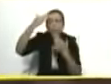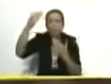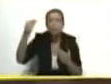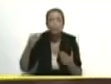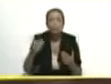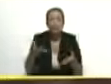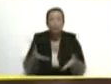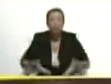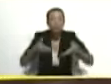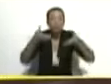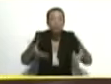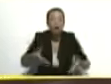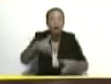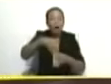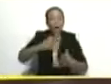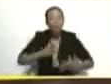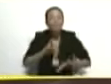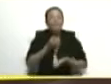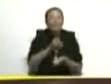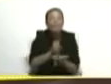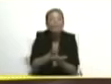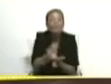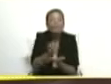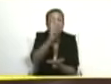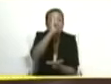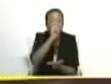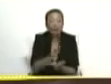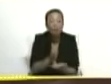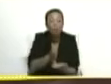dejarle mi voto de buena fe,